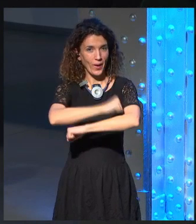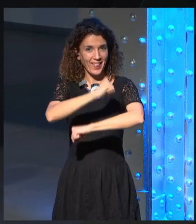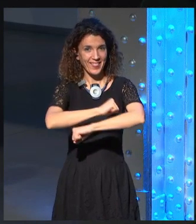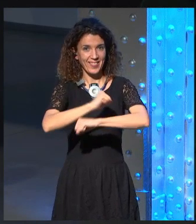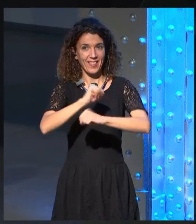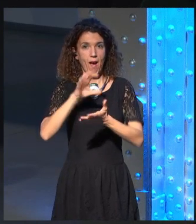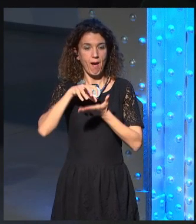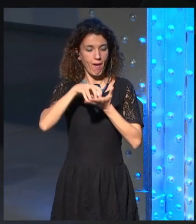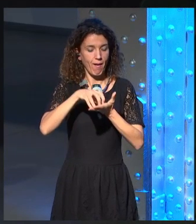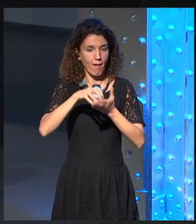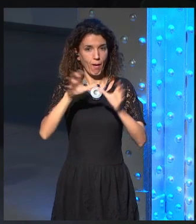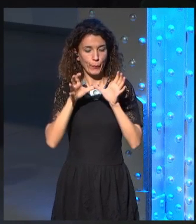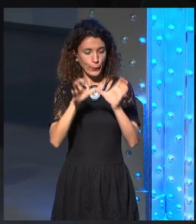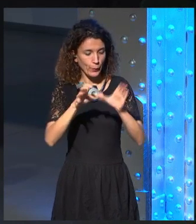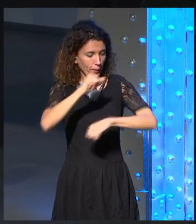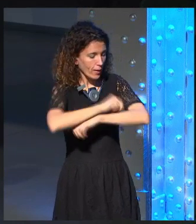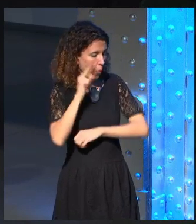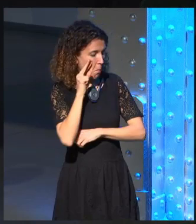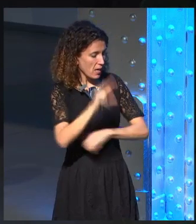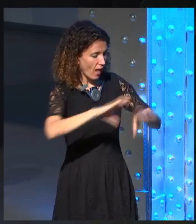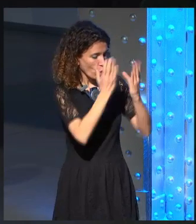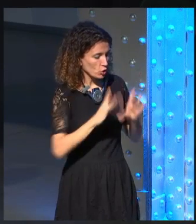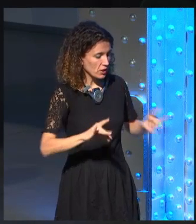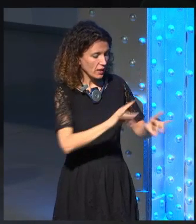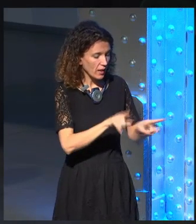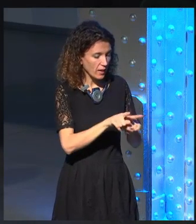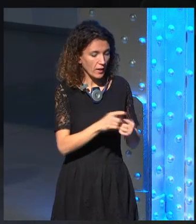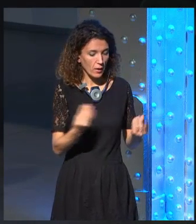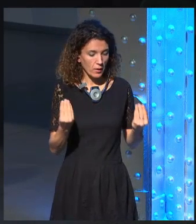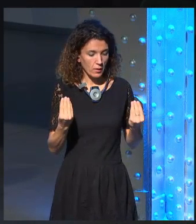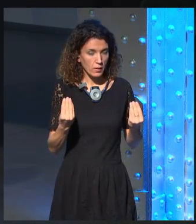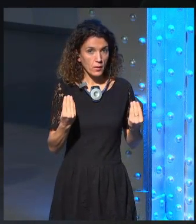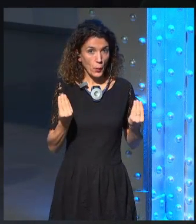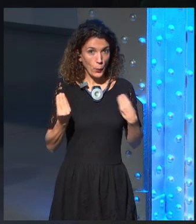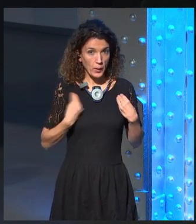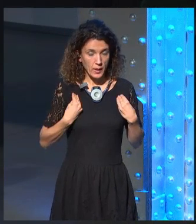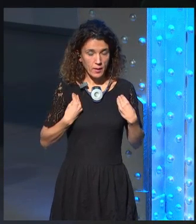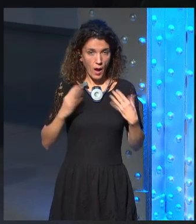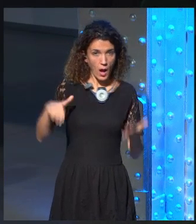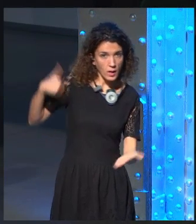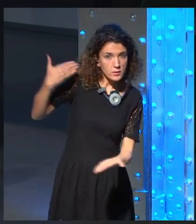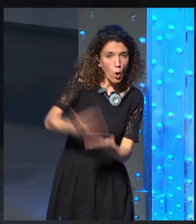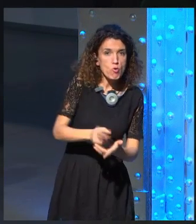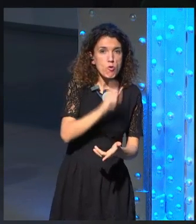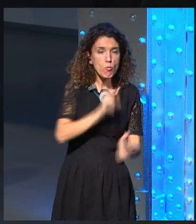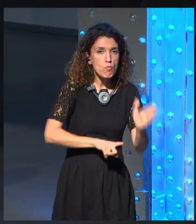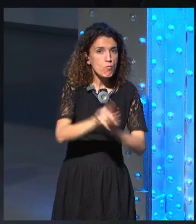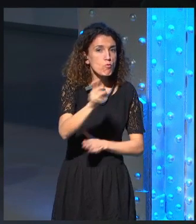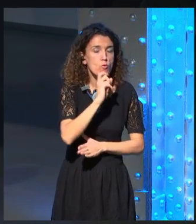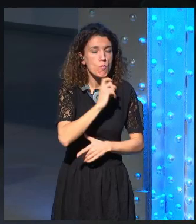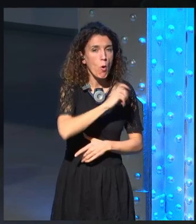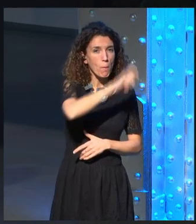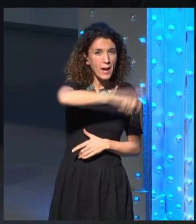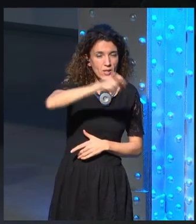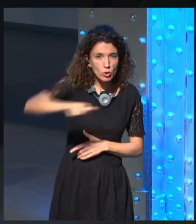la Estación Espacial Internacional, estás pensando en cómo se ha desarrollado nuestra civilización, lo lejos que hemos llegado y el hecho de que haya